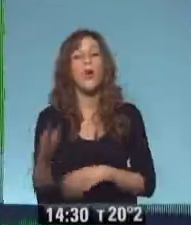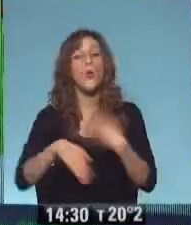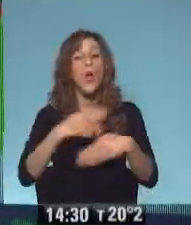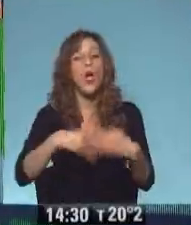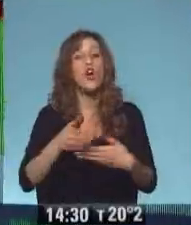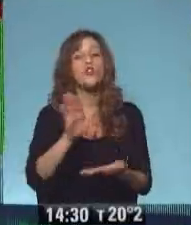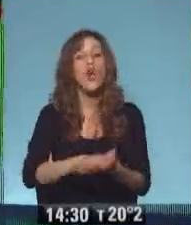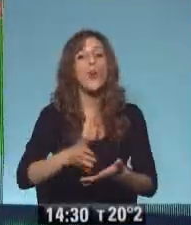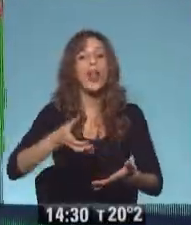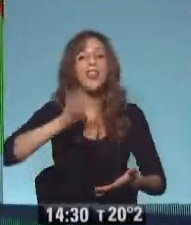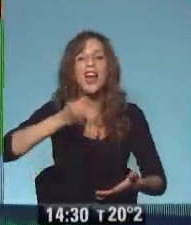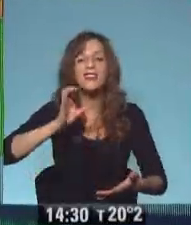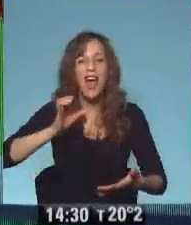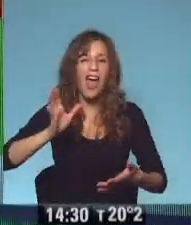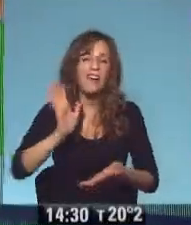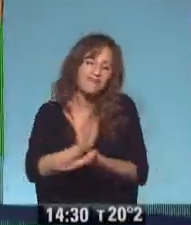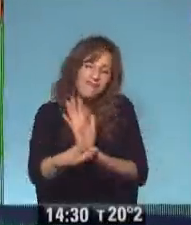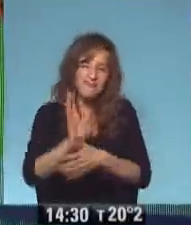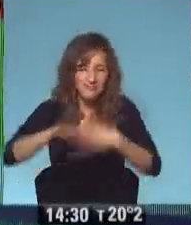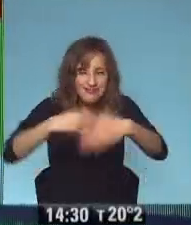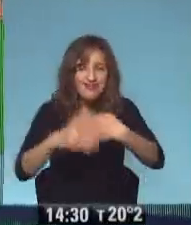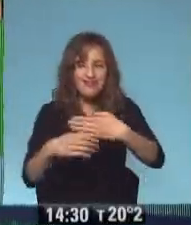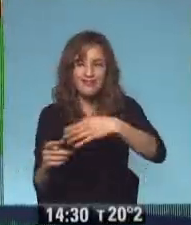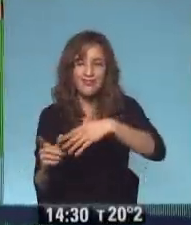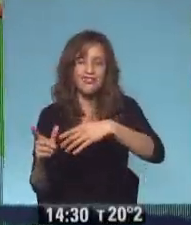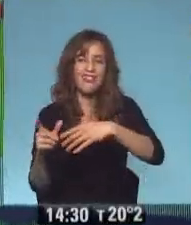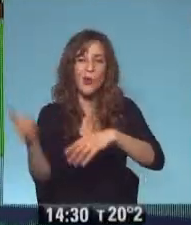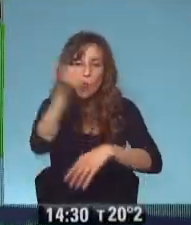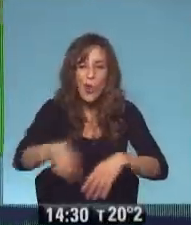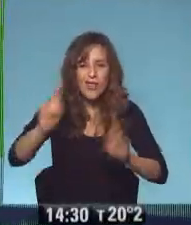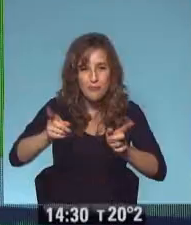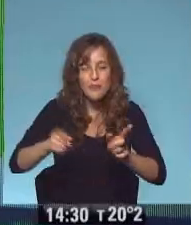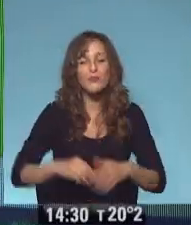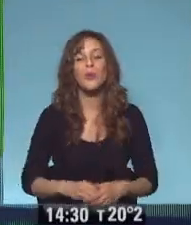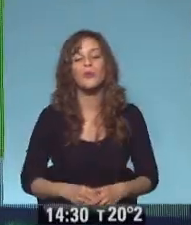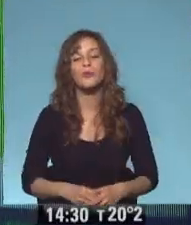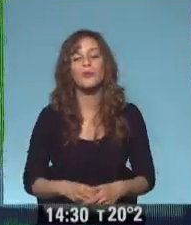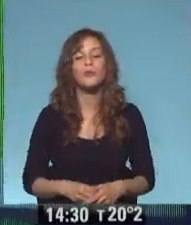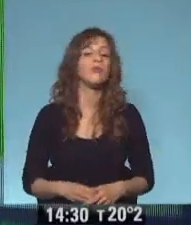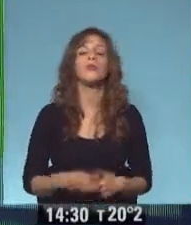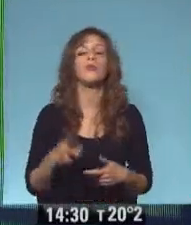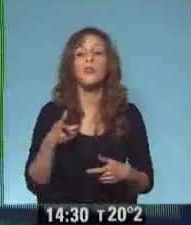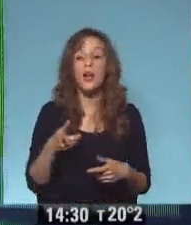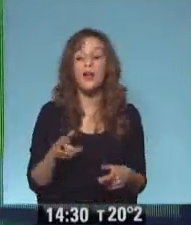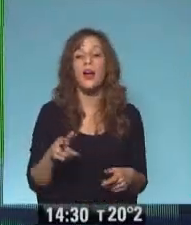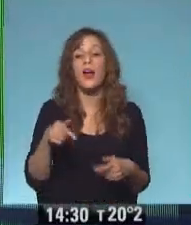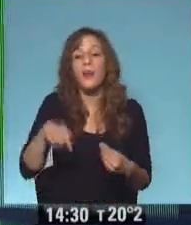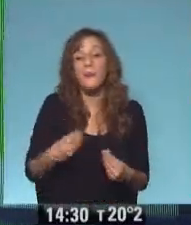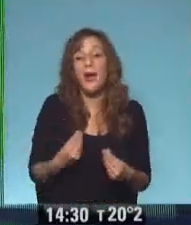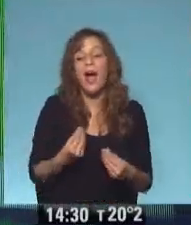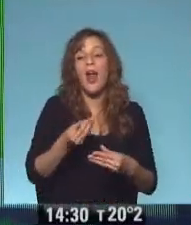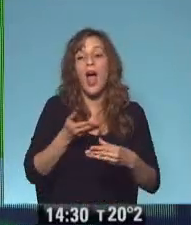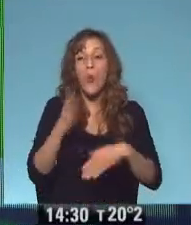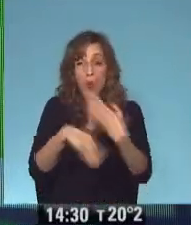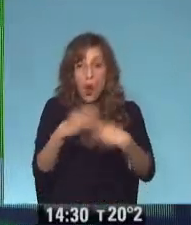adelante de las tazas. Bien. Y ahora sigo caminando y casi que ya llegué. Pero para entrar a los autitos